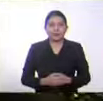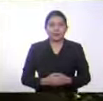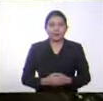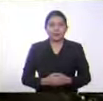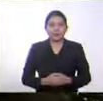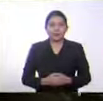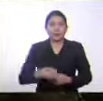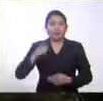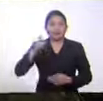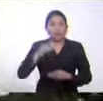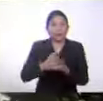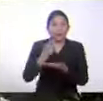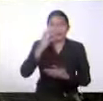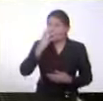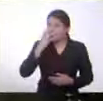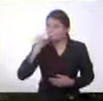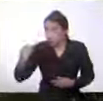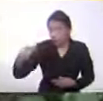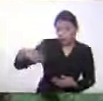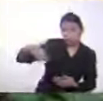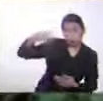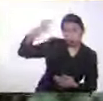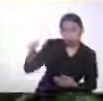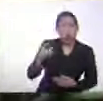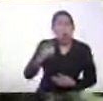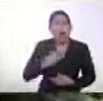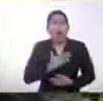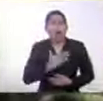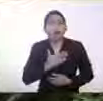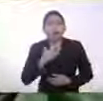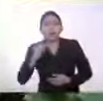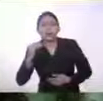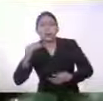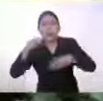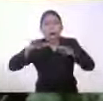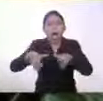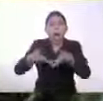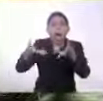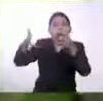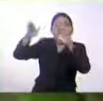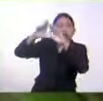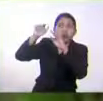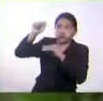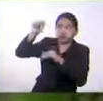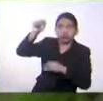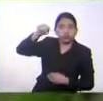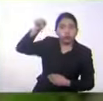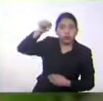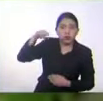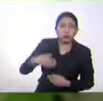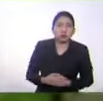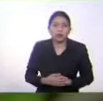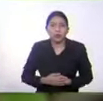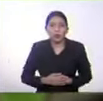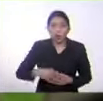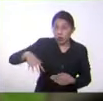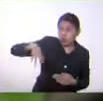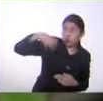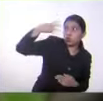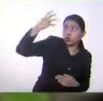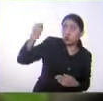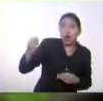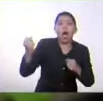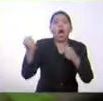A los coatíes les encanta pasar tiempo en la copa de los árboles. Su larga cola les ayuda a